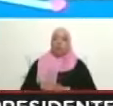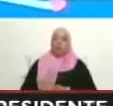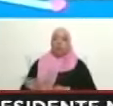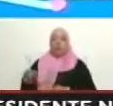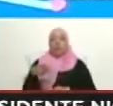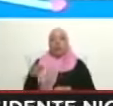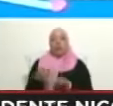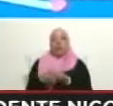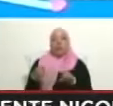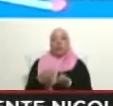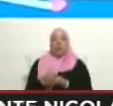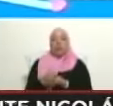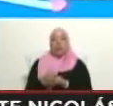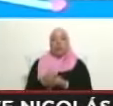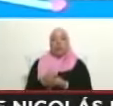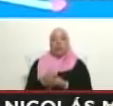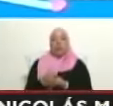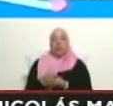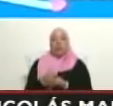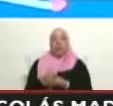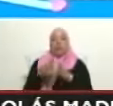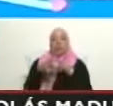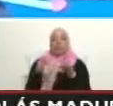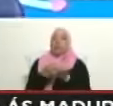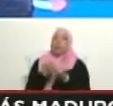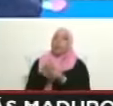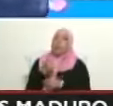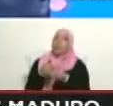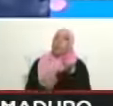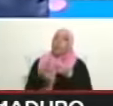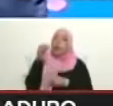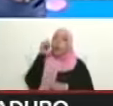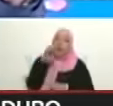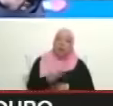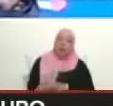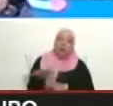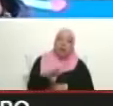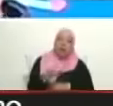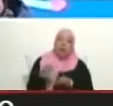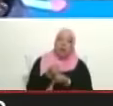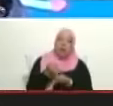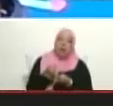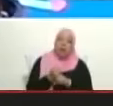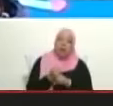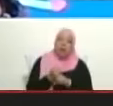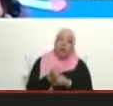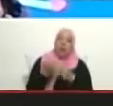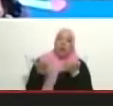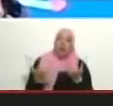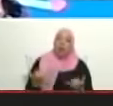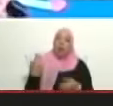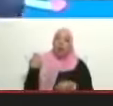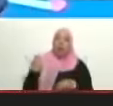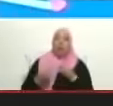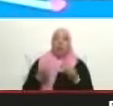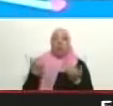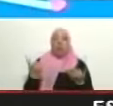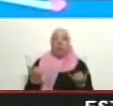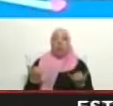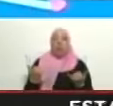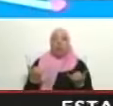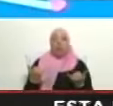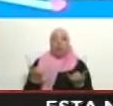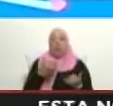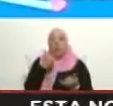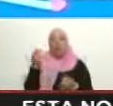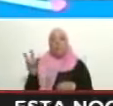buscar innovaciones. De todas las cosas que todavía compramos del exterior, debe llegar el momento en que las hagamos